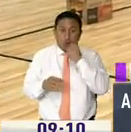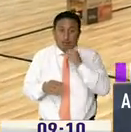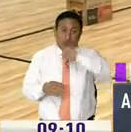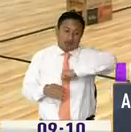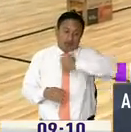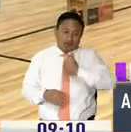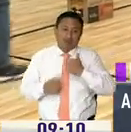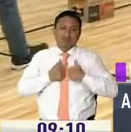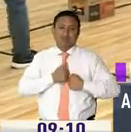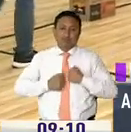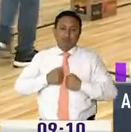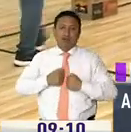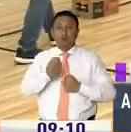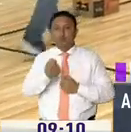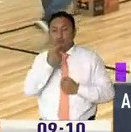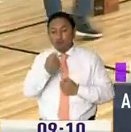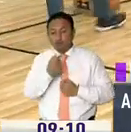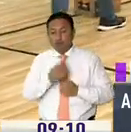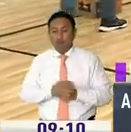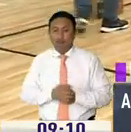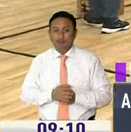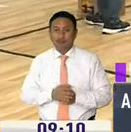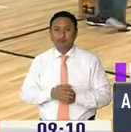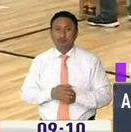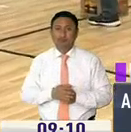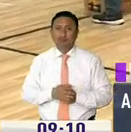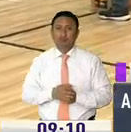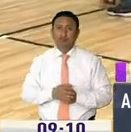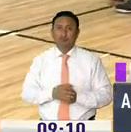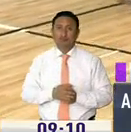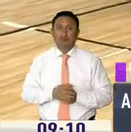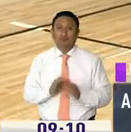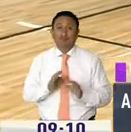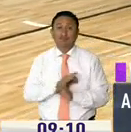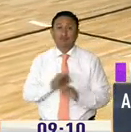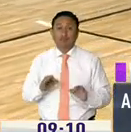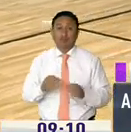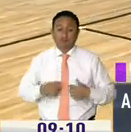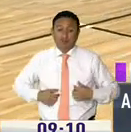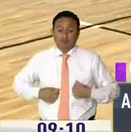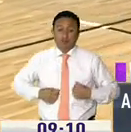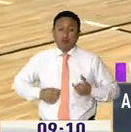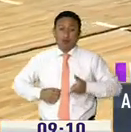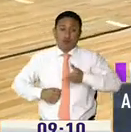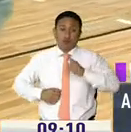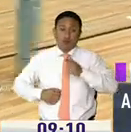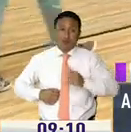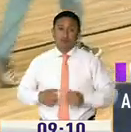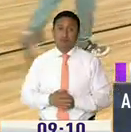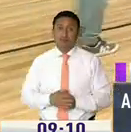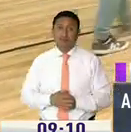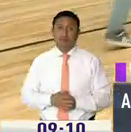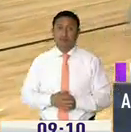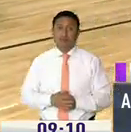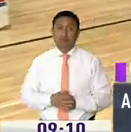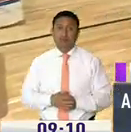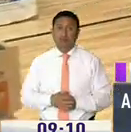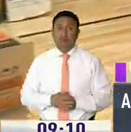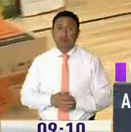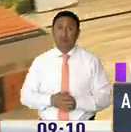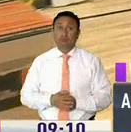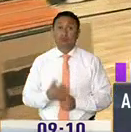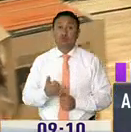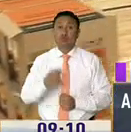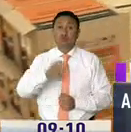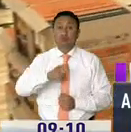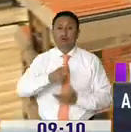temas sanitarios como medicinas, insumos de aseo, limpieza, ropa, bebidas, que es lo que en realidad nos